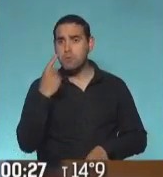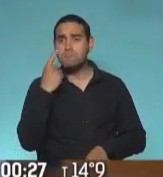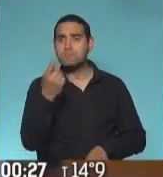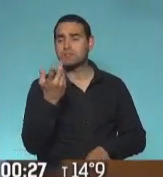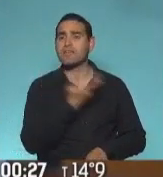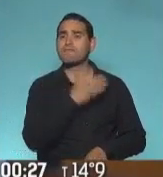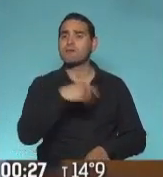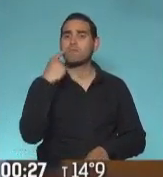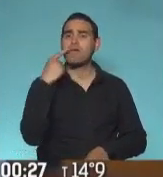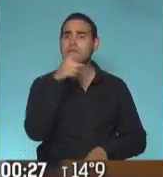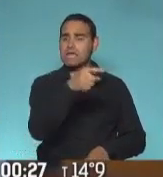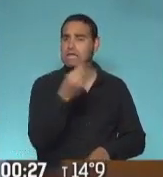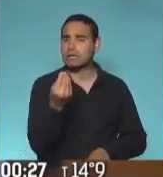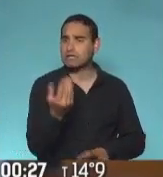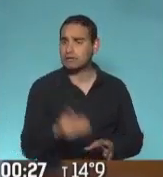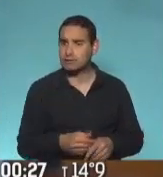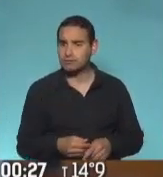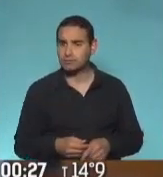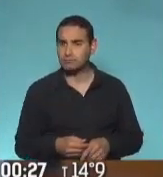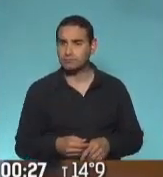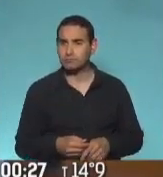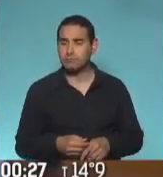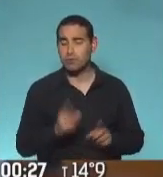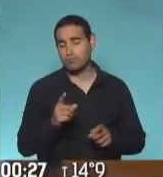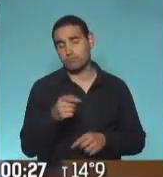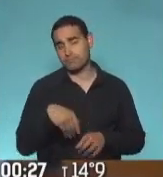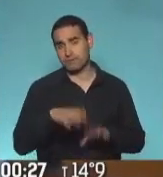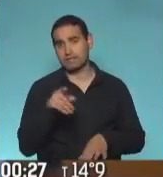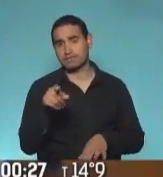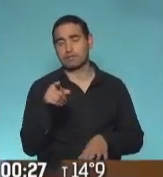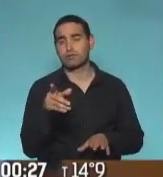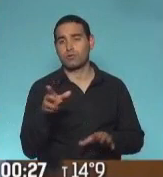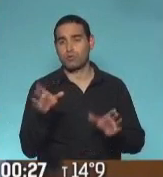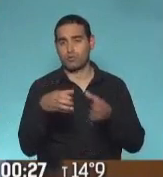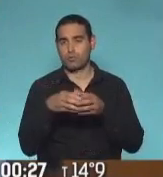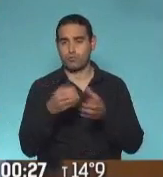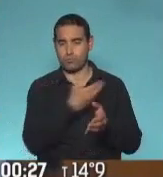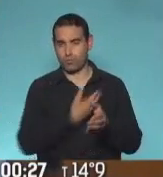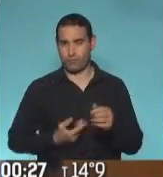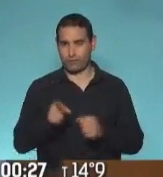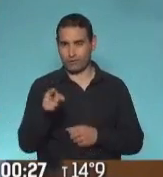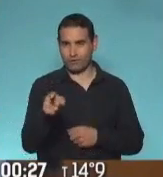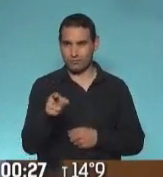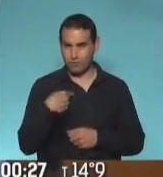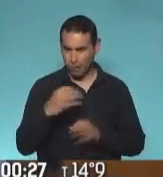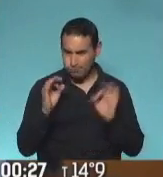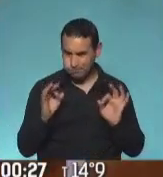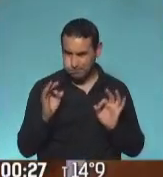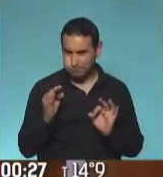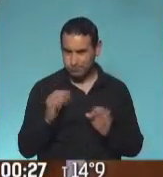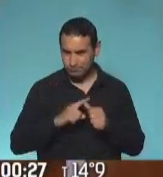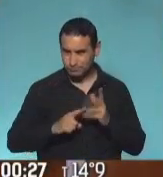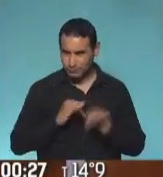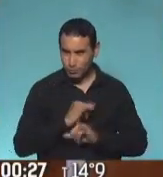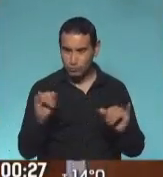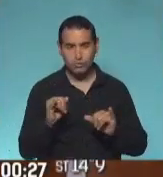Fondo Monetario Internacional, incluso desde el Departamento de Estado, son suficientes?